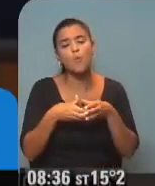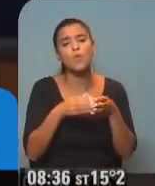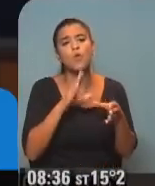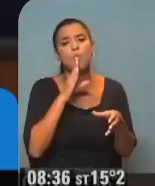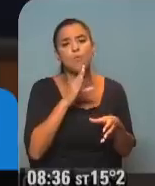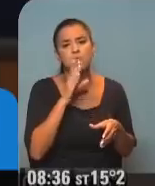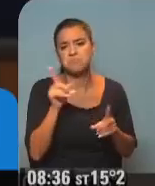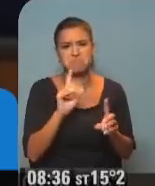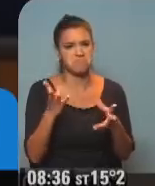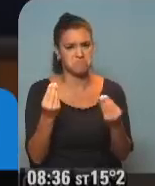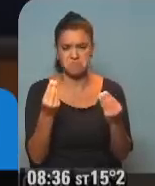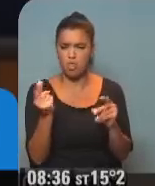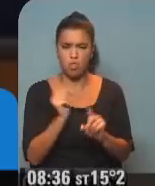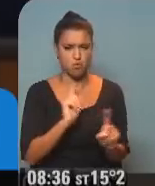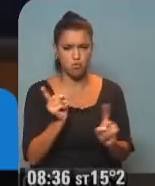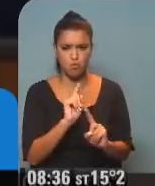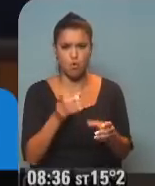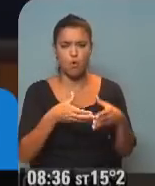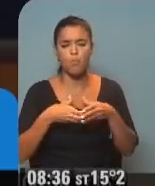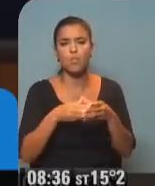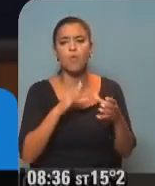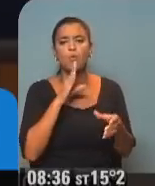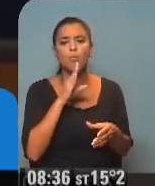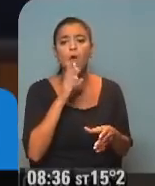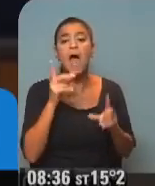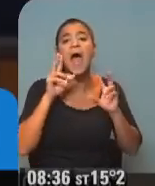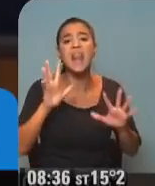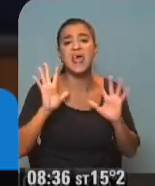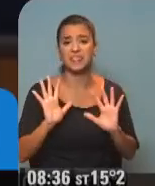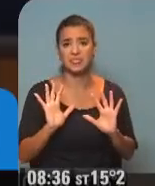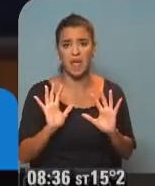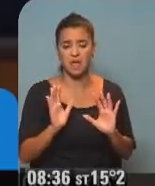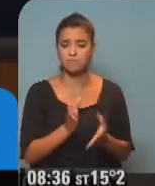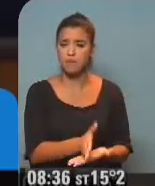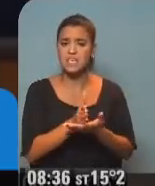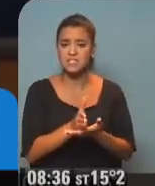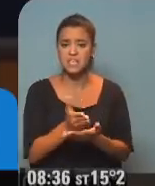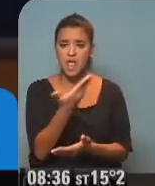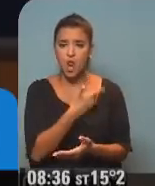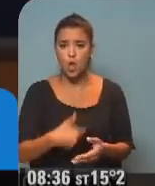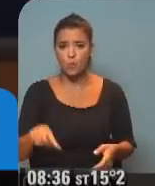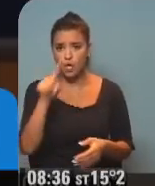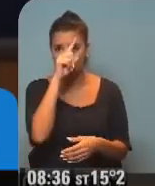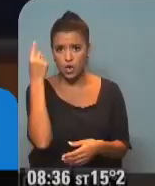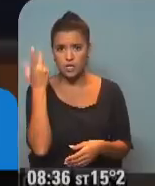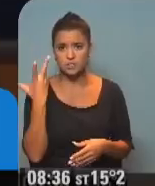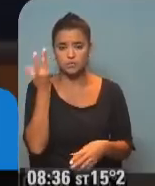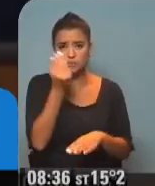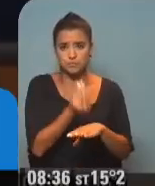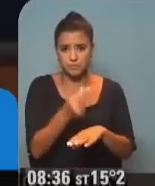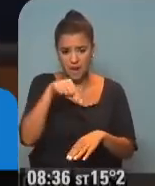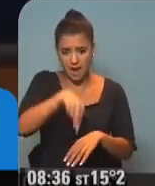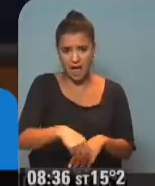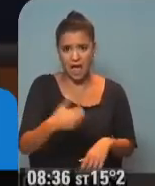no tiene que estar atemorizada. La comunidad judía tiene que estar alerta y exigir al gobierno nacional, como ciudadanos argentinos que